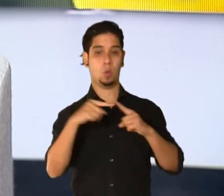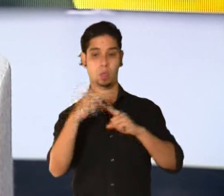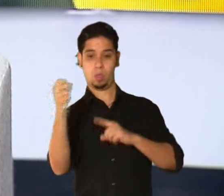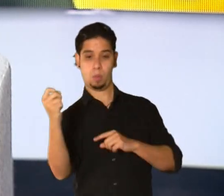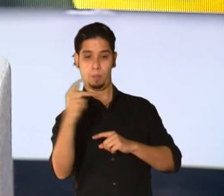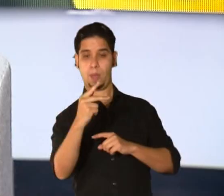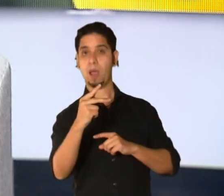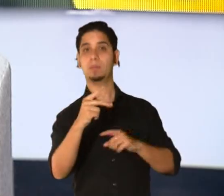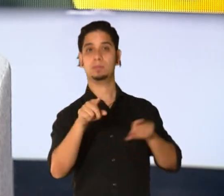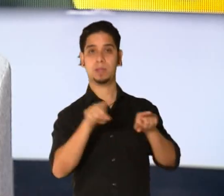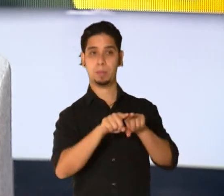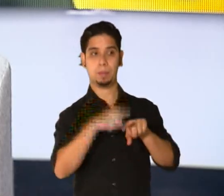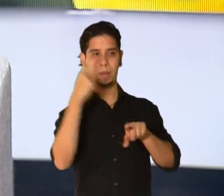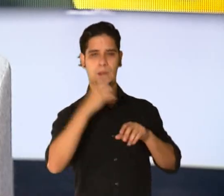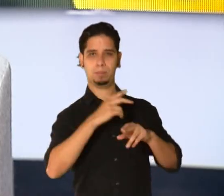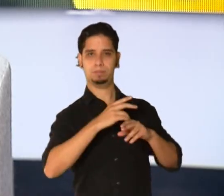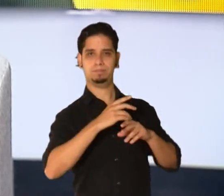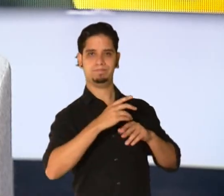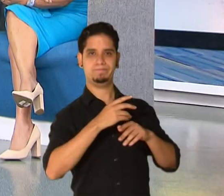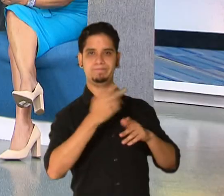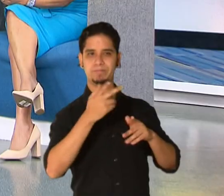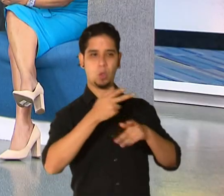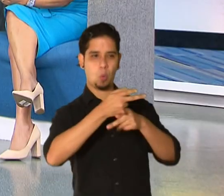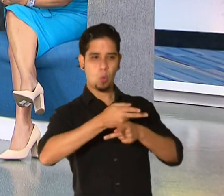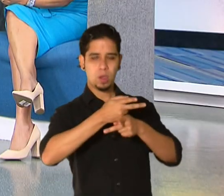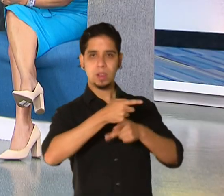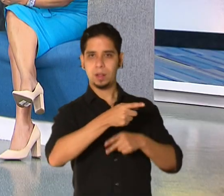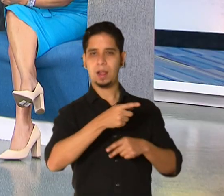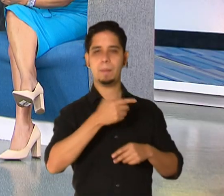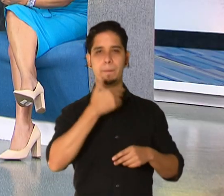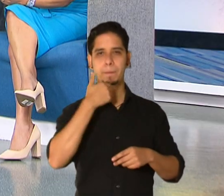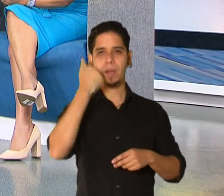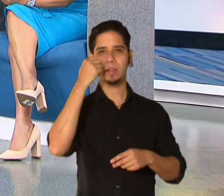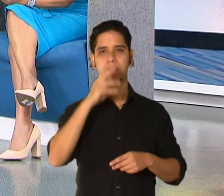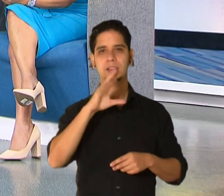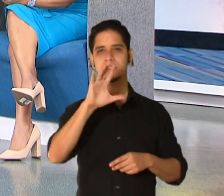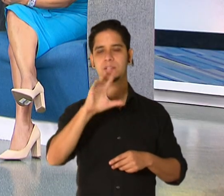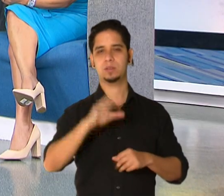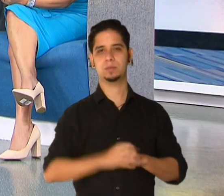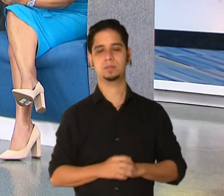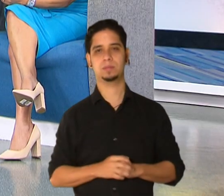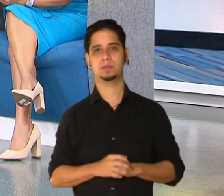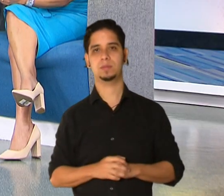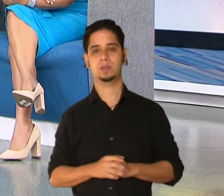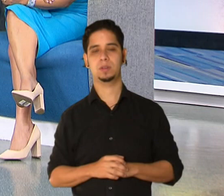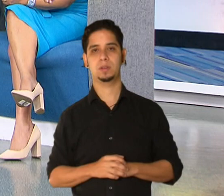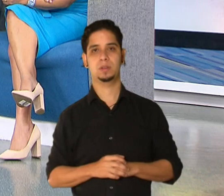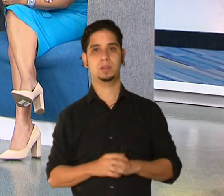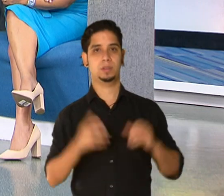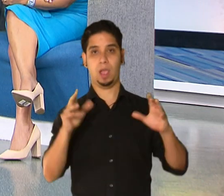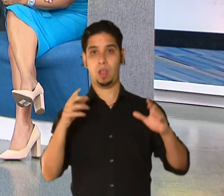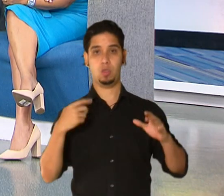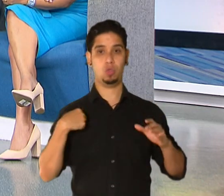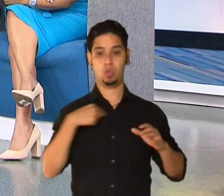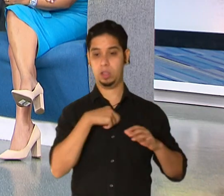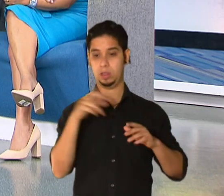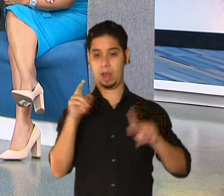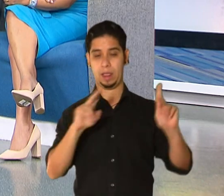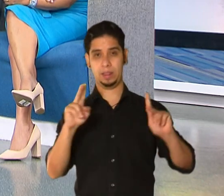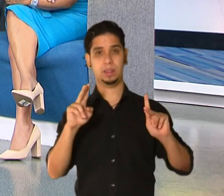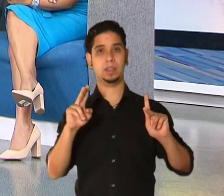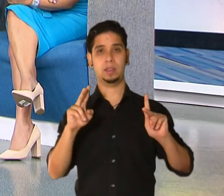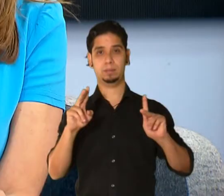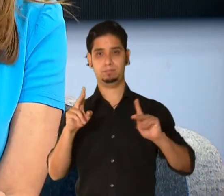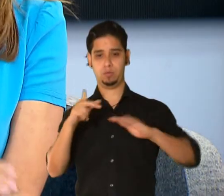para proteger a esa persona. Claro, y además de que nuestra población, ¿verdad?, está ya picando en